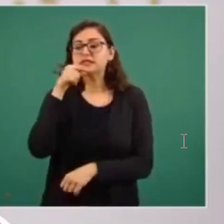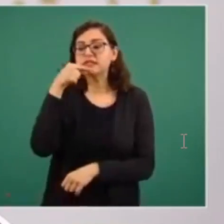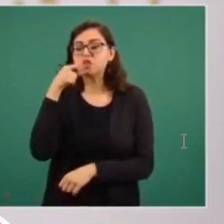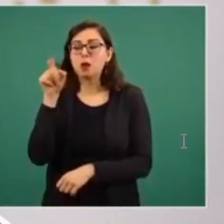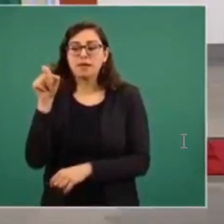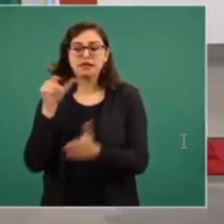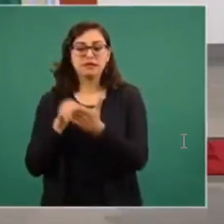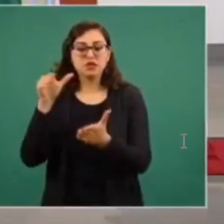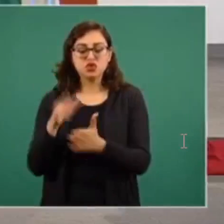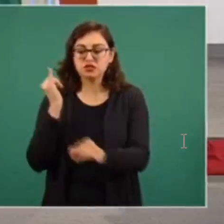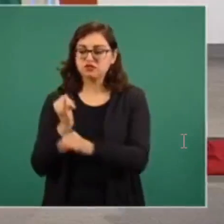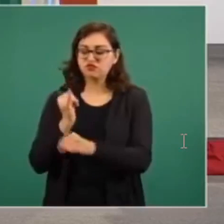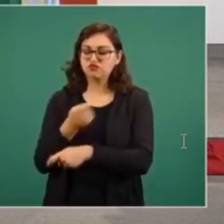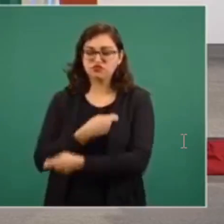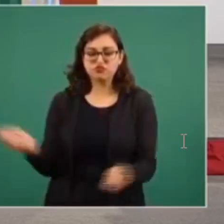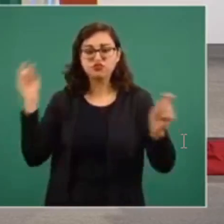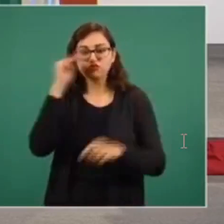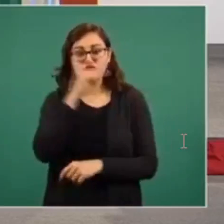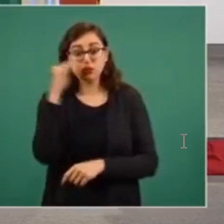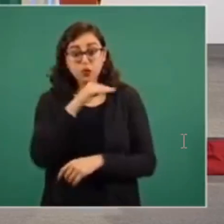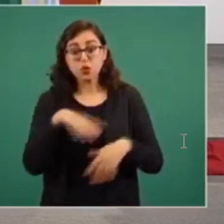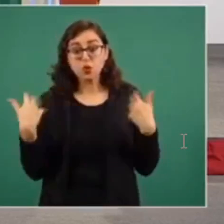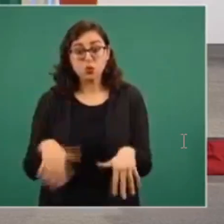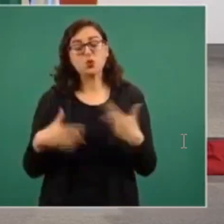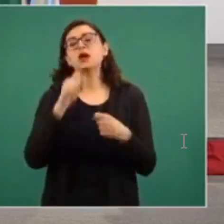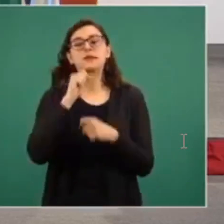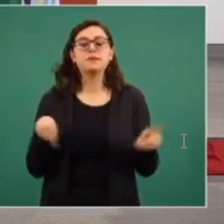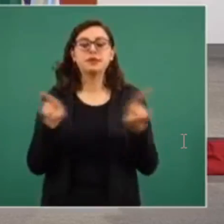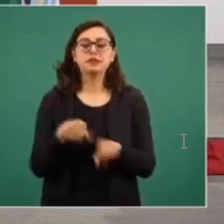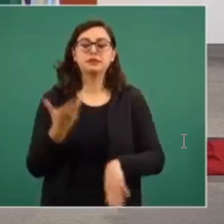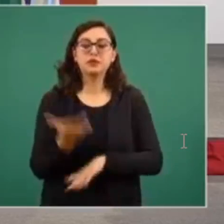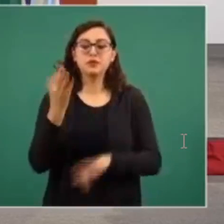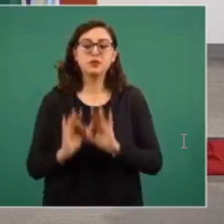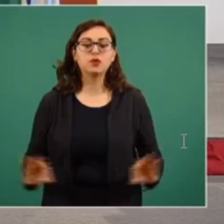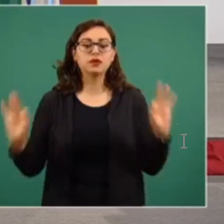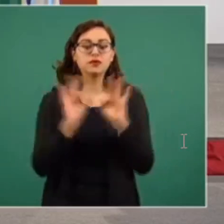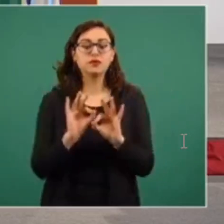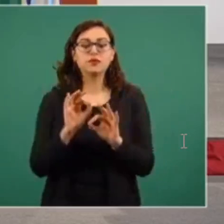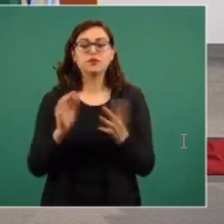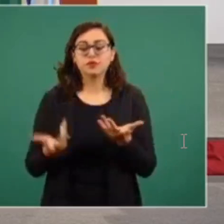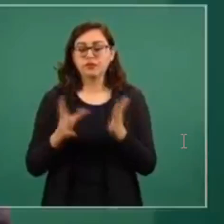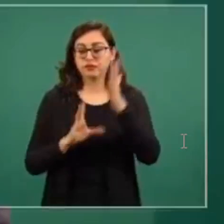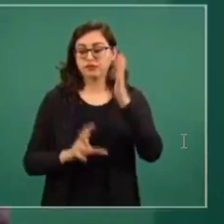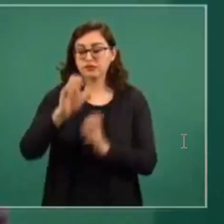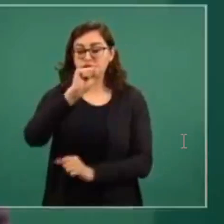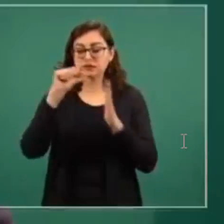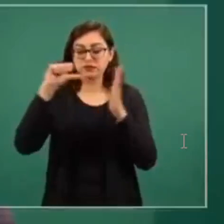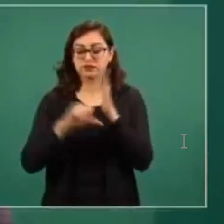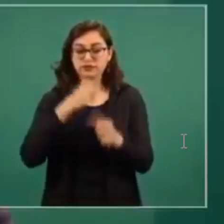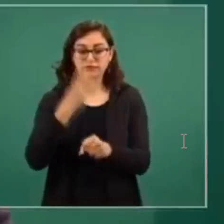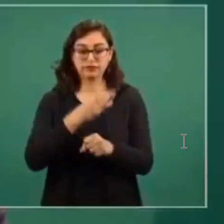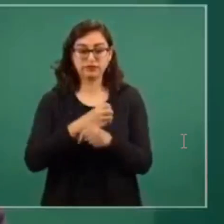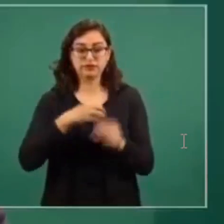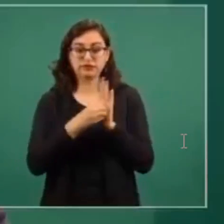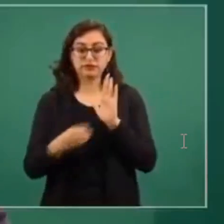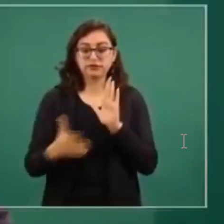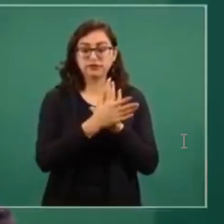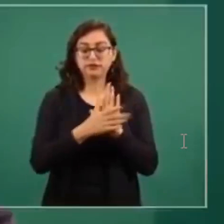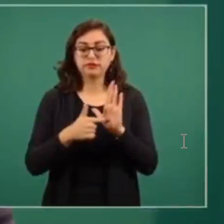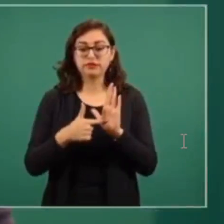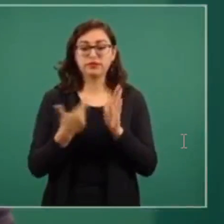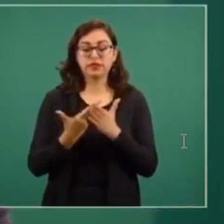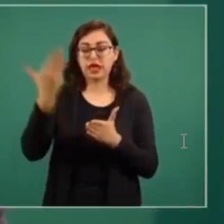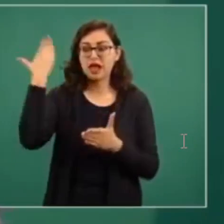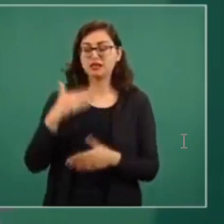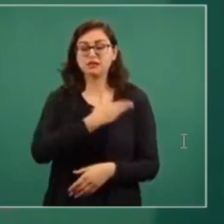y alumnos de manera gratuita. Hay una cuestión también muy importante que está incorporado en el artículo 3º constitucional que remitió para su aprobación